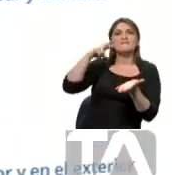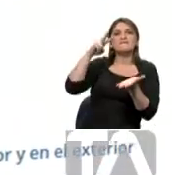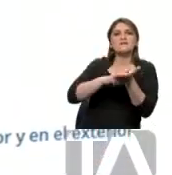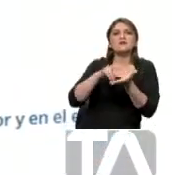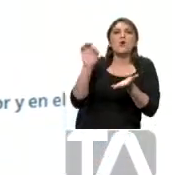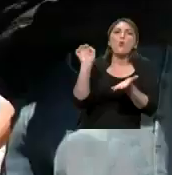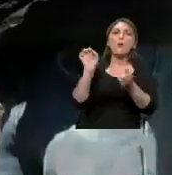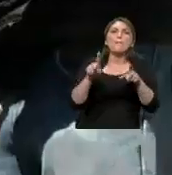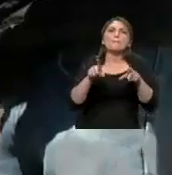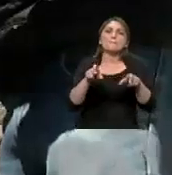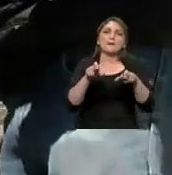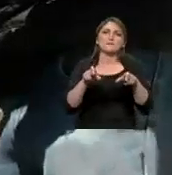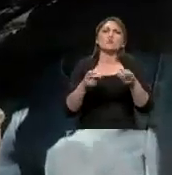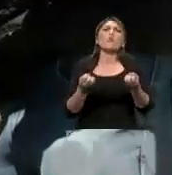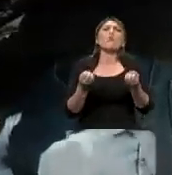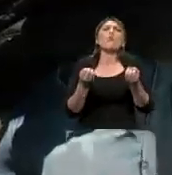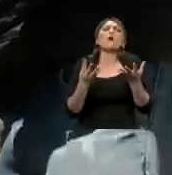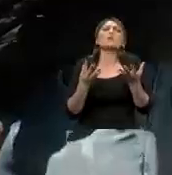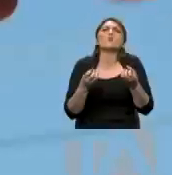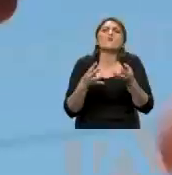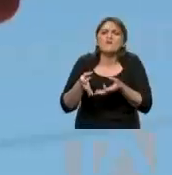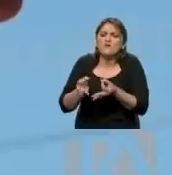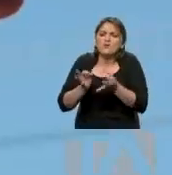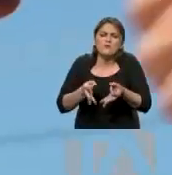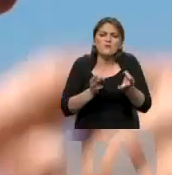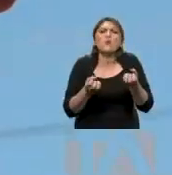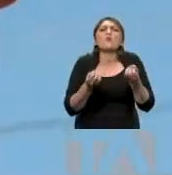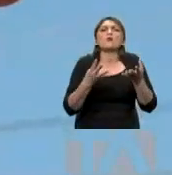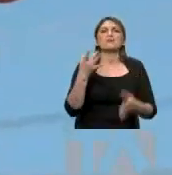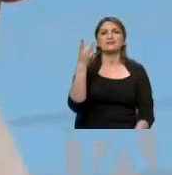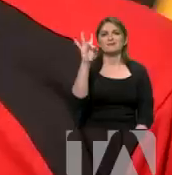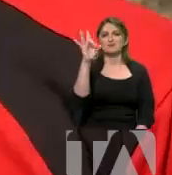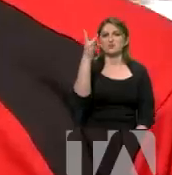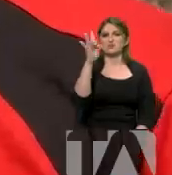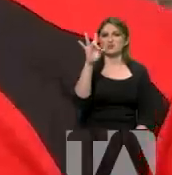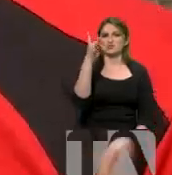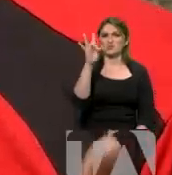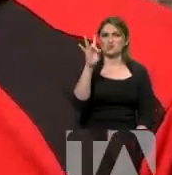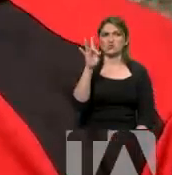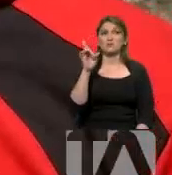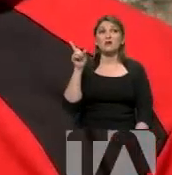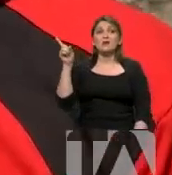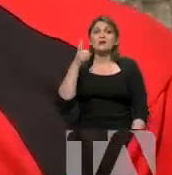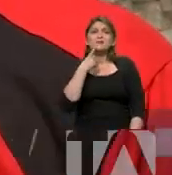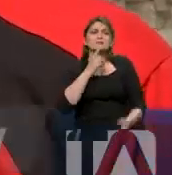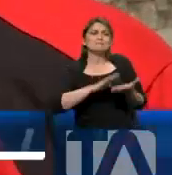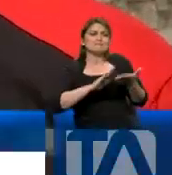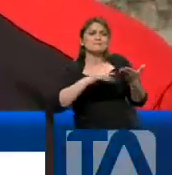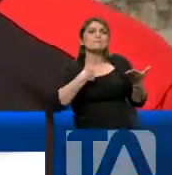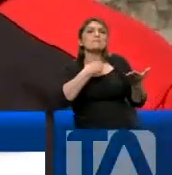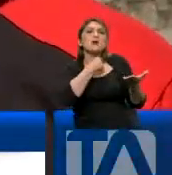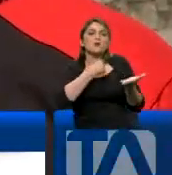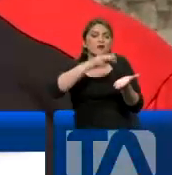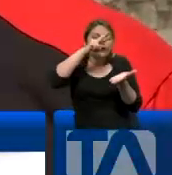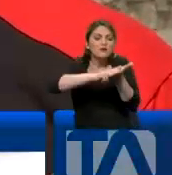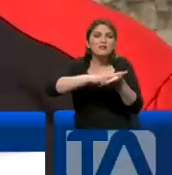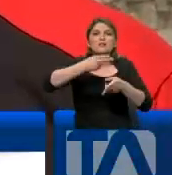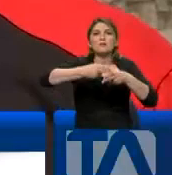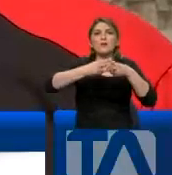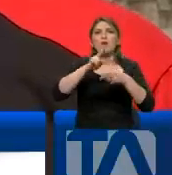que pueden aplicar. Cristian, por ejemplo, quiere acogerse a la visa UNASUR. Porque es la que me trae más beneficio, por lo que yo quiero es tener